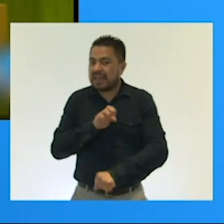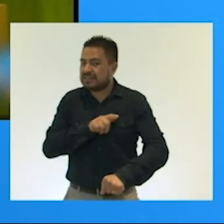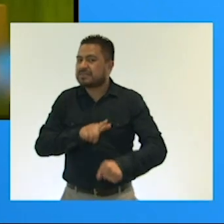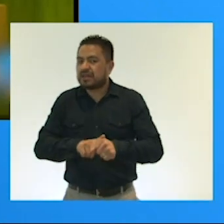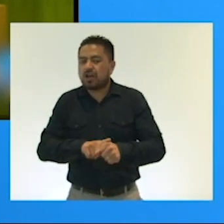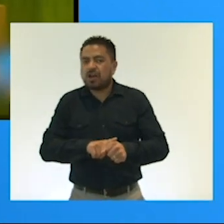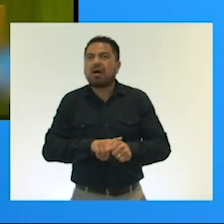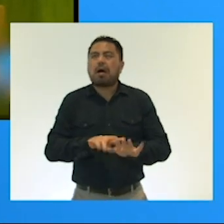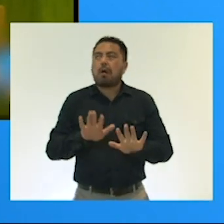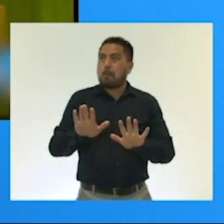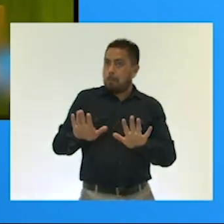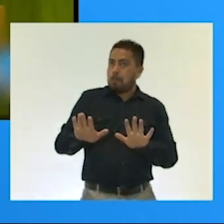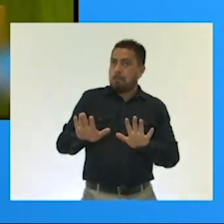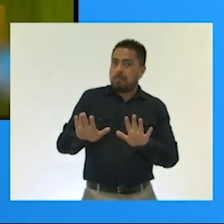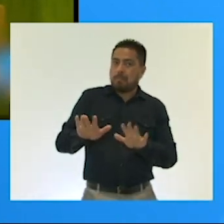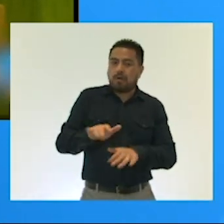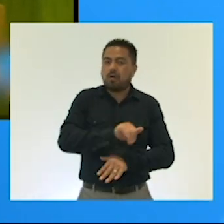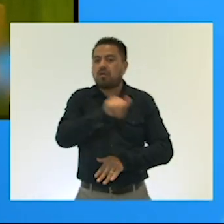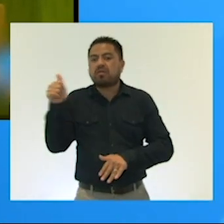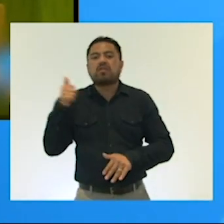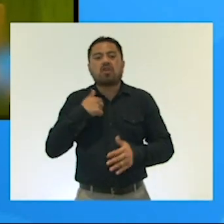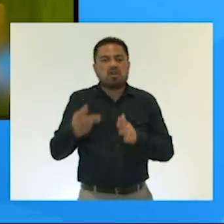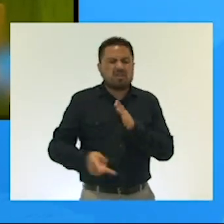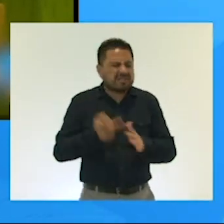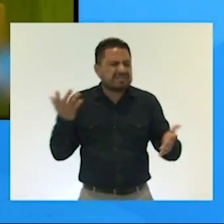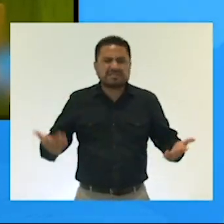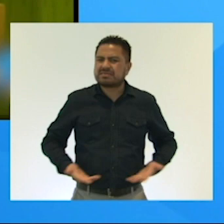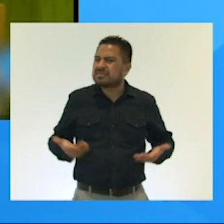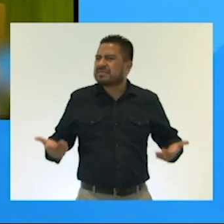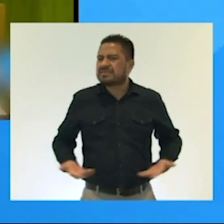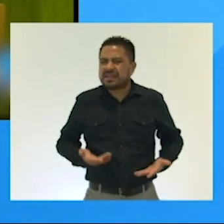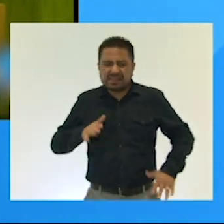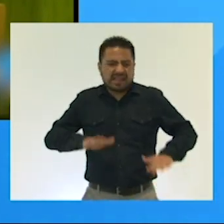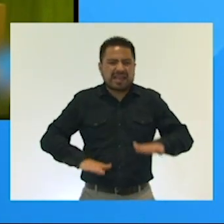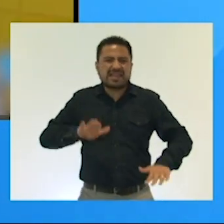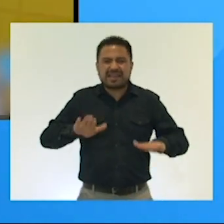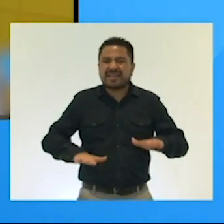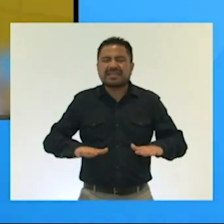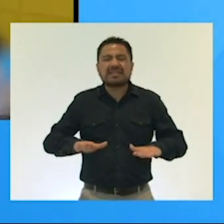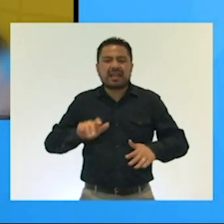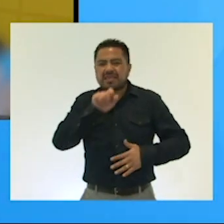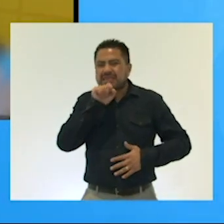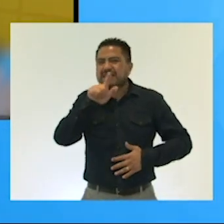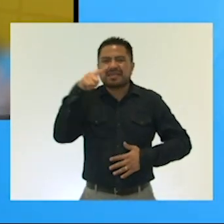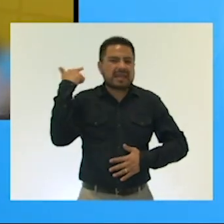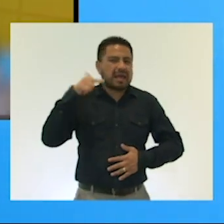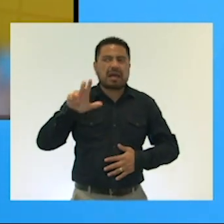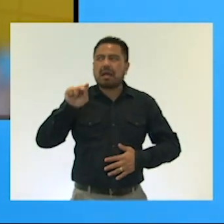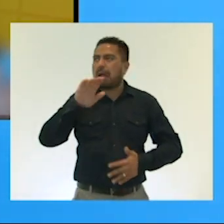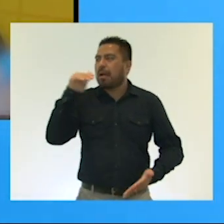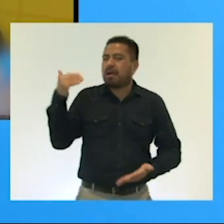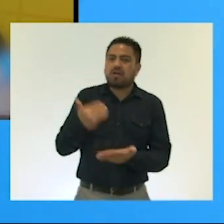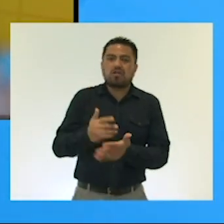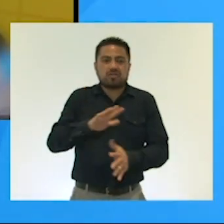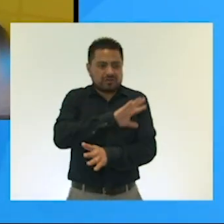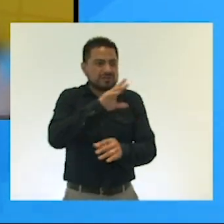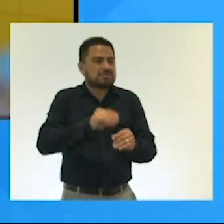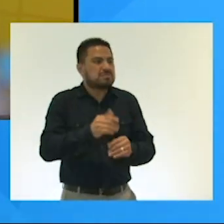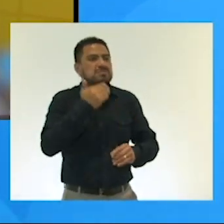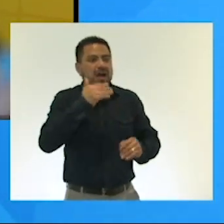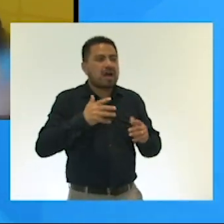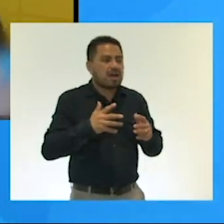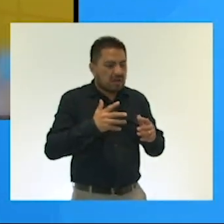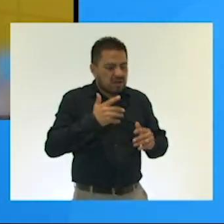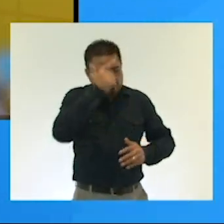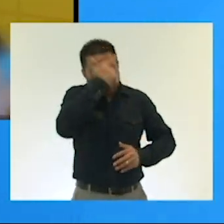por otro lado, ¡ya no tengo que volver a bailar el jarabe tapatío! ¿Ves? Todos ganan. Será una